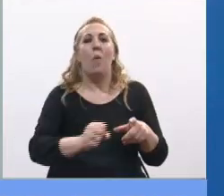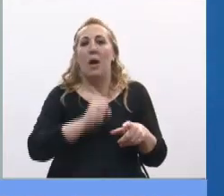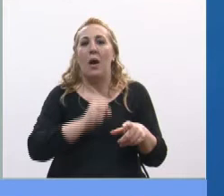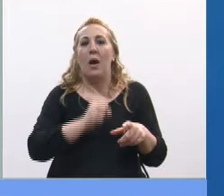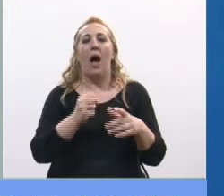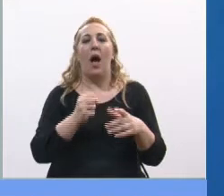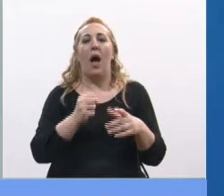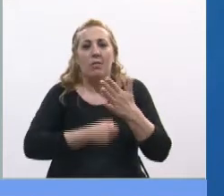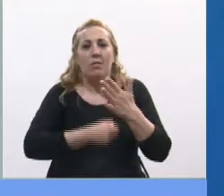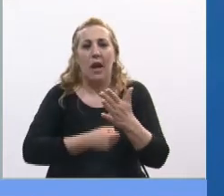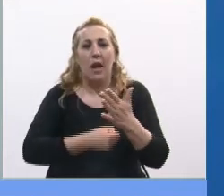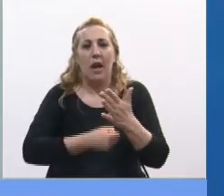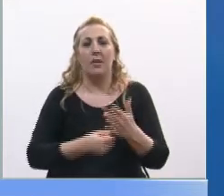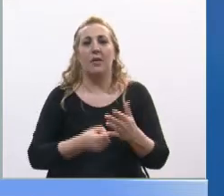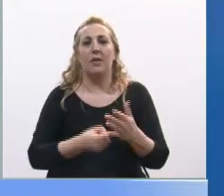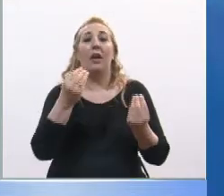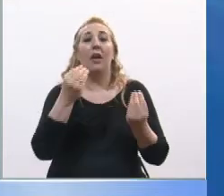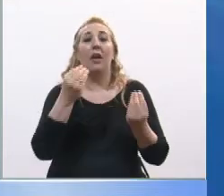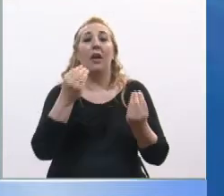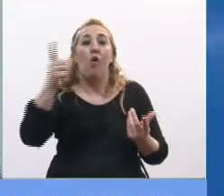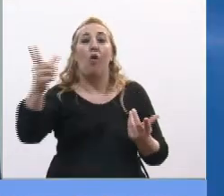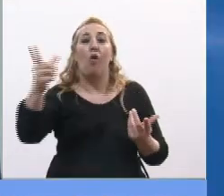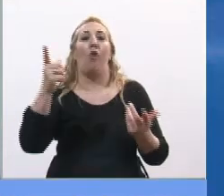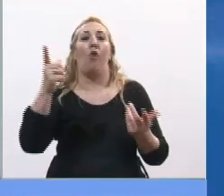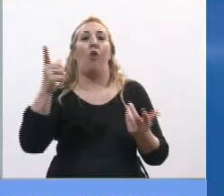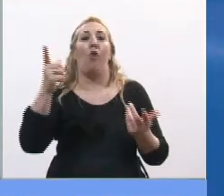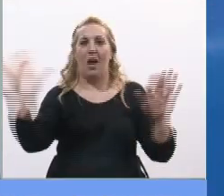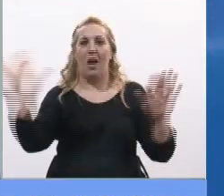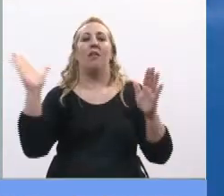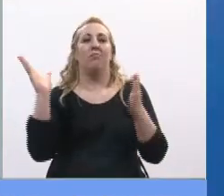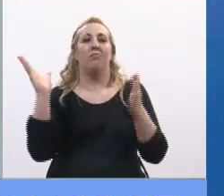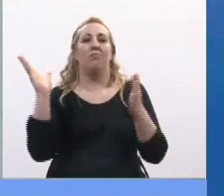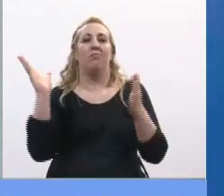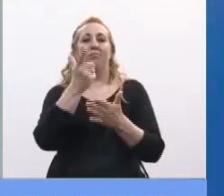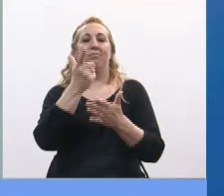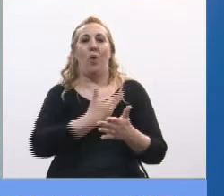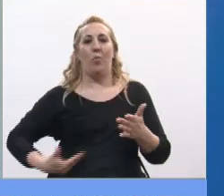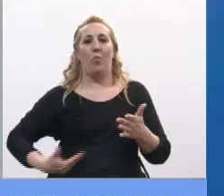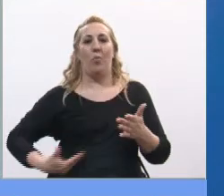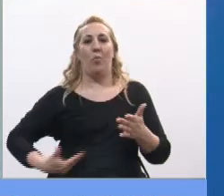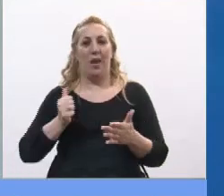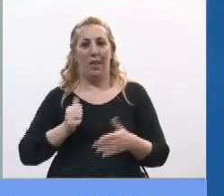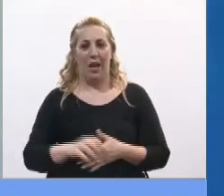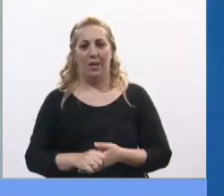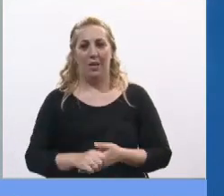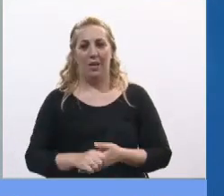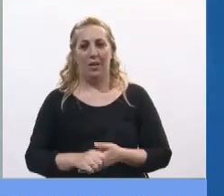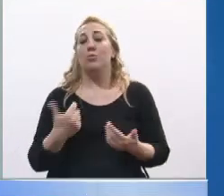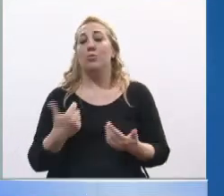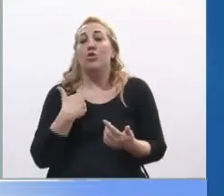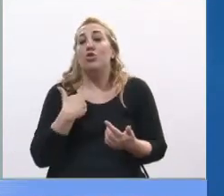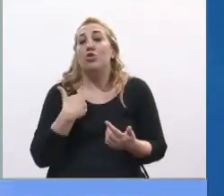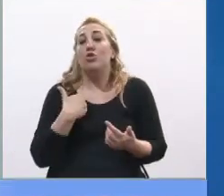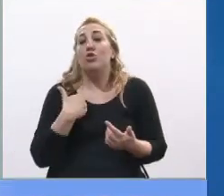años y que lograron derrotar a la dictadura. Yo era muy joven, por lo tanto, no tengo la